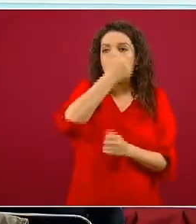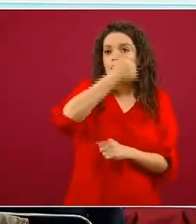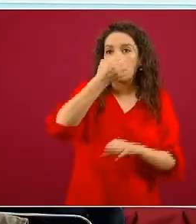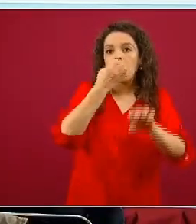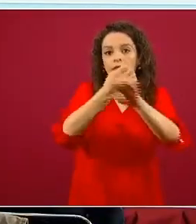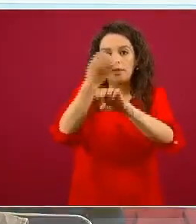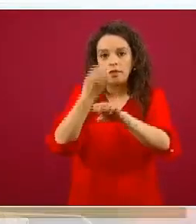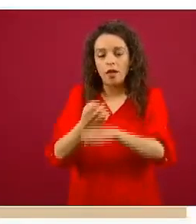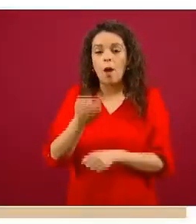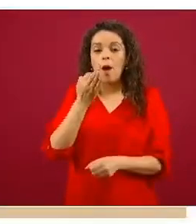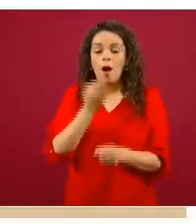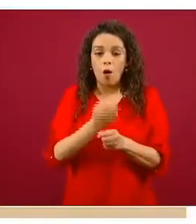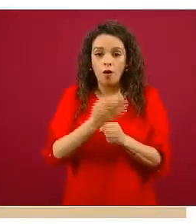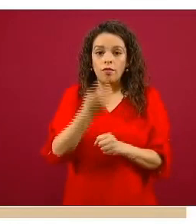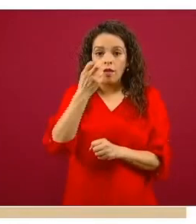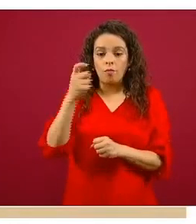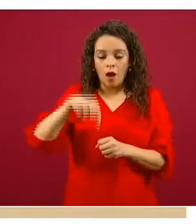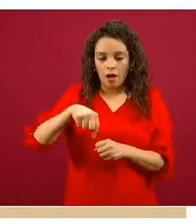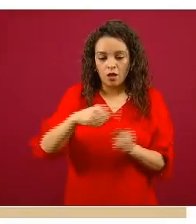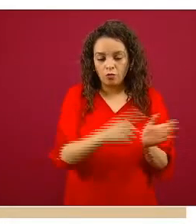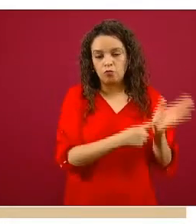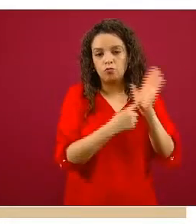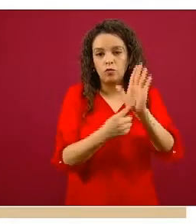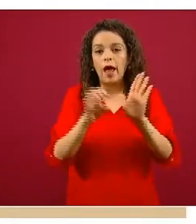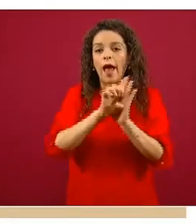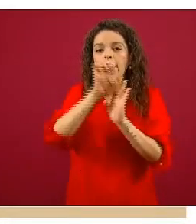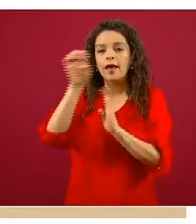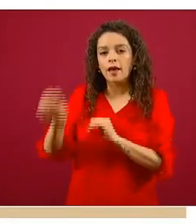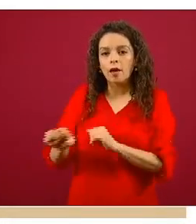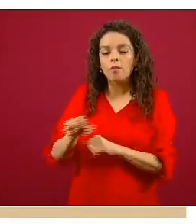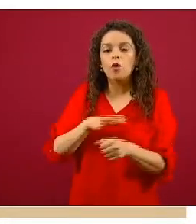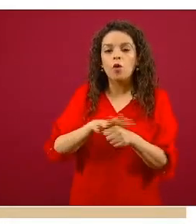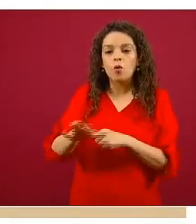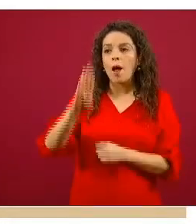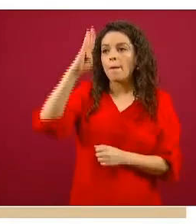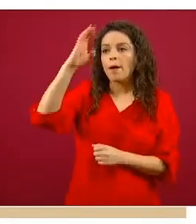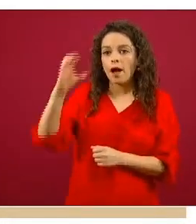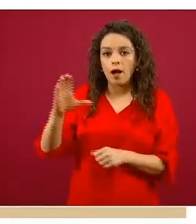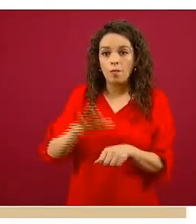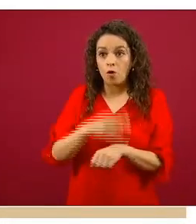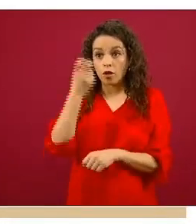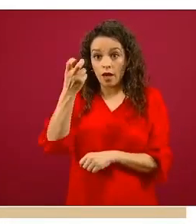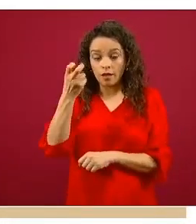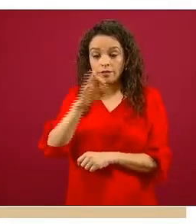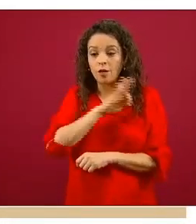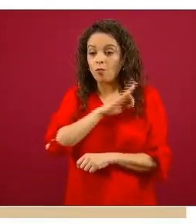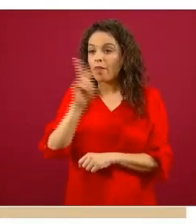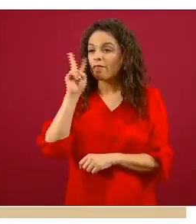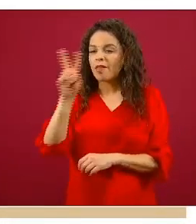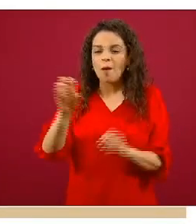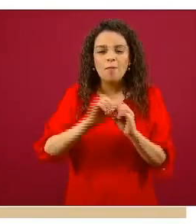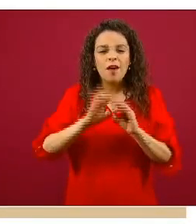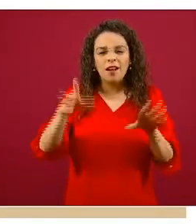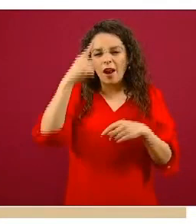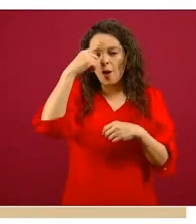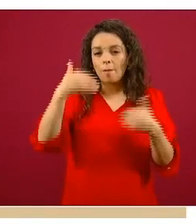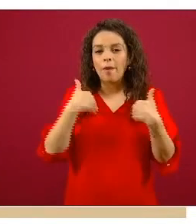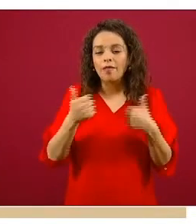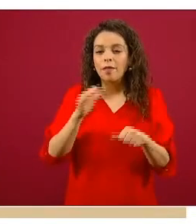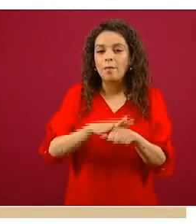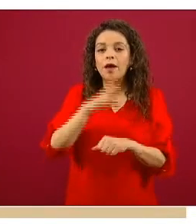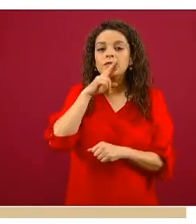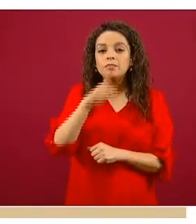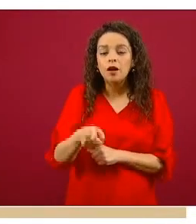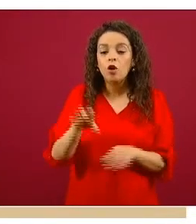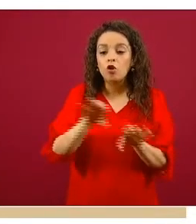hoy día el ejemplo de Baja California, porque es un estado que representa muy bien también cómo se da esta sincronía al interior de